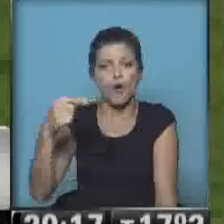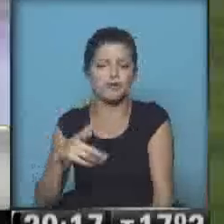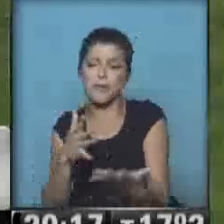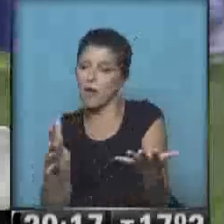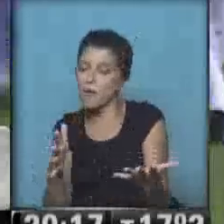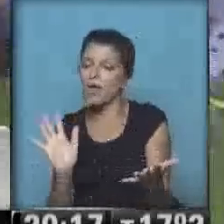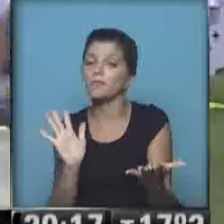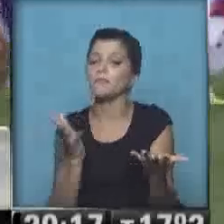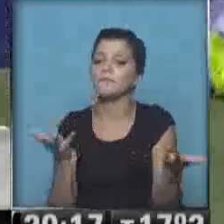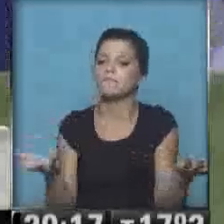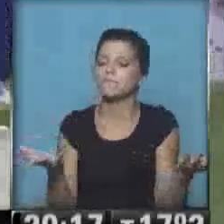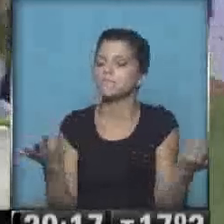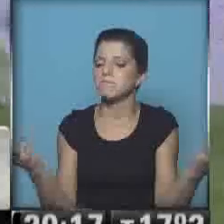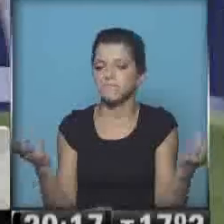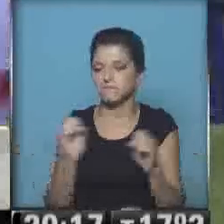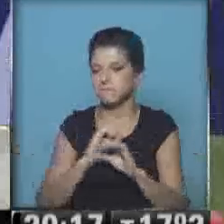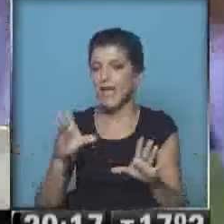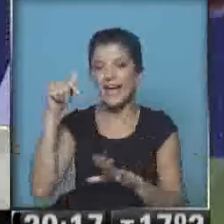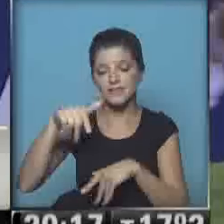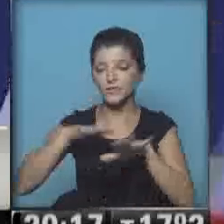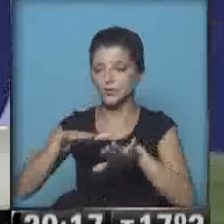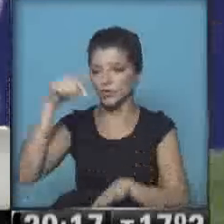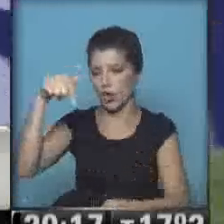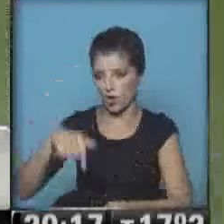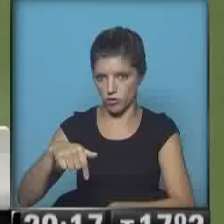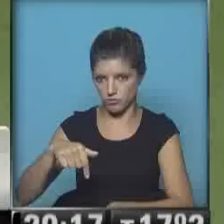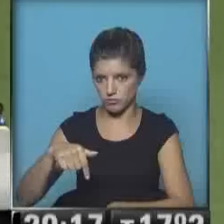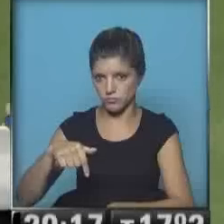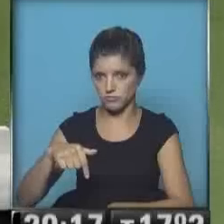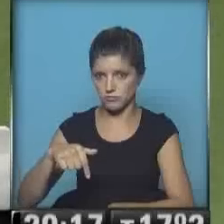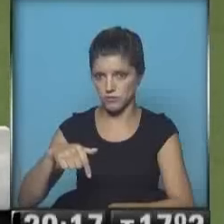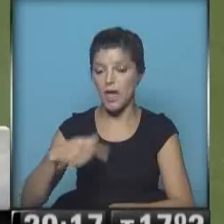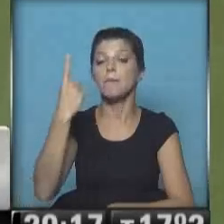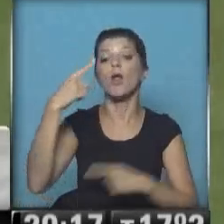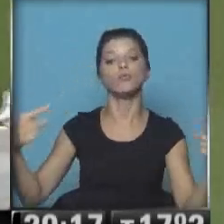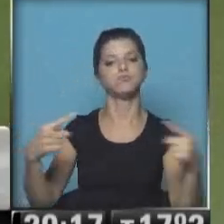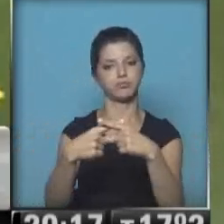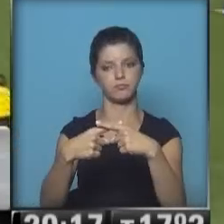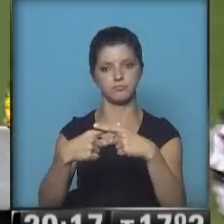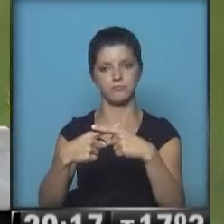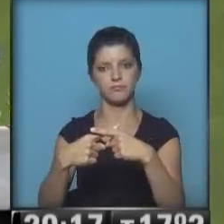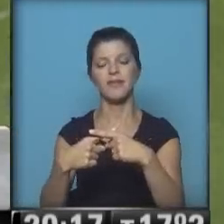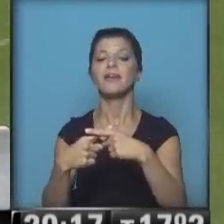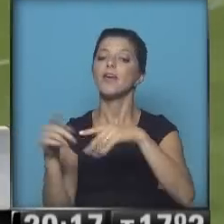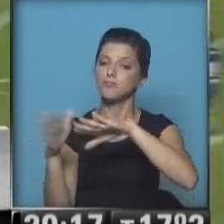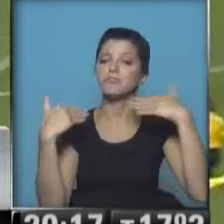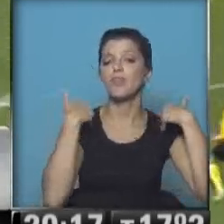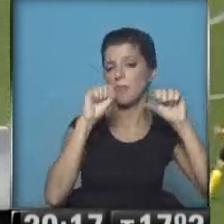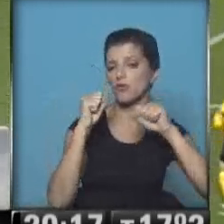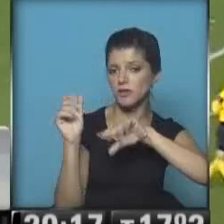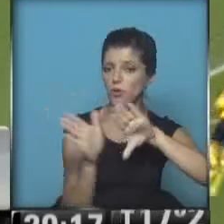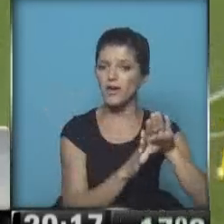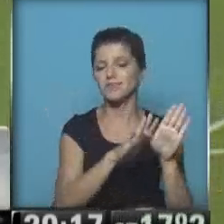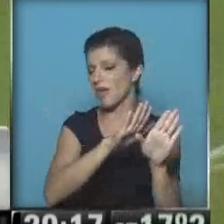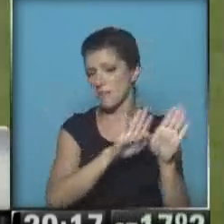pero lamentablemente esta es la realidad que vivimos para un superclásico, que en lo deportivo, por supuesto, es